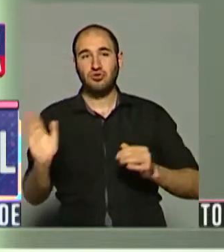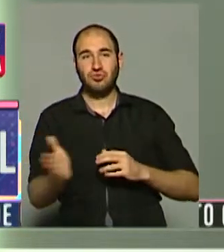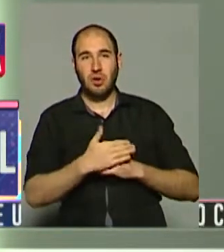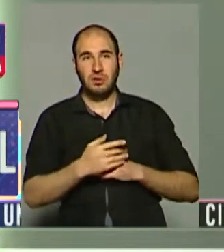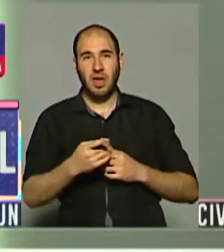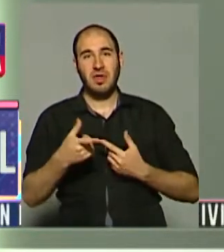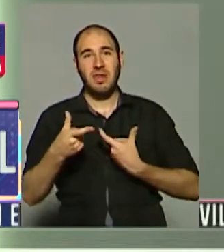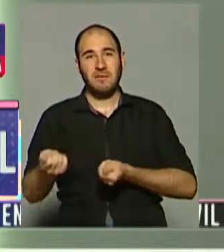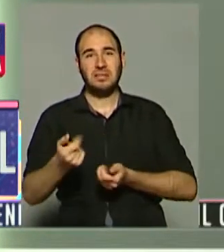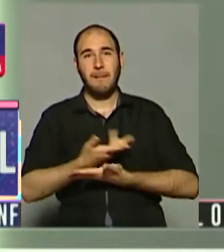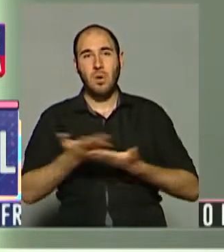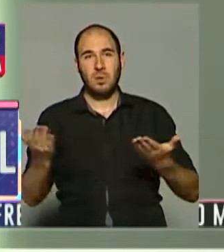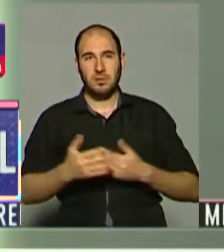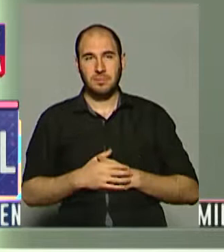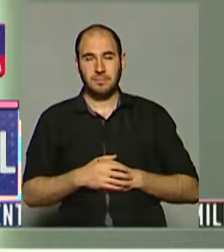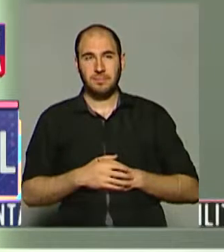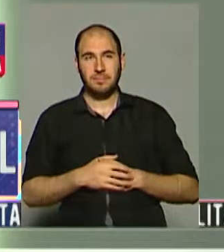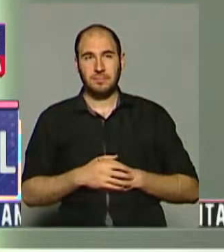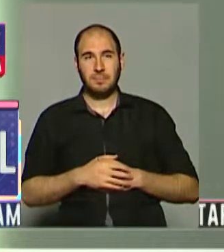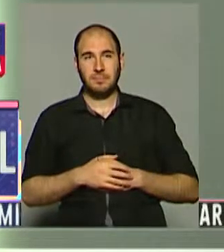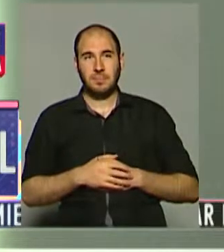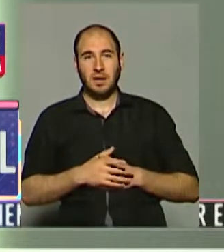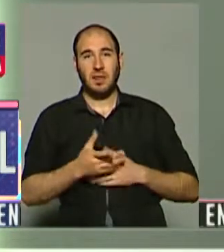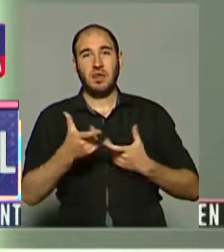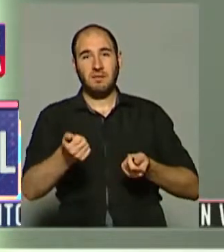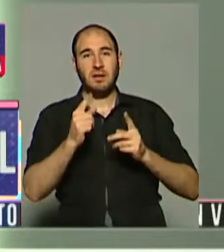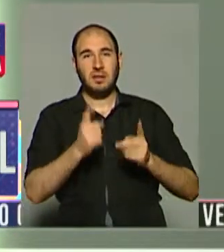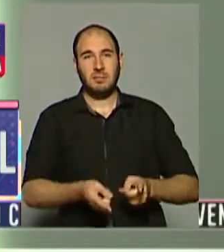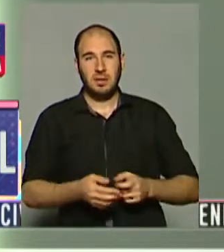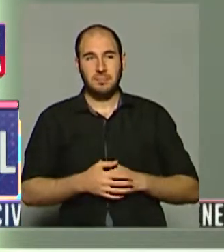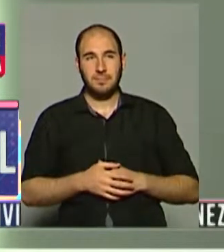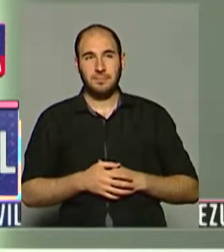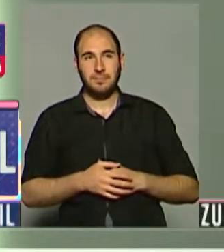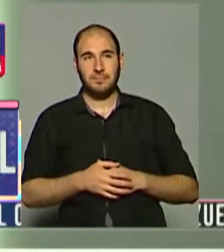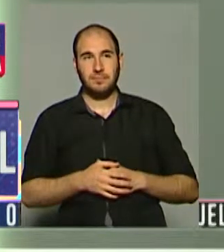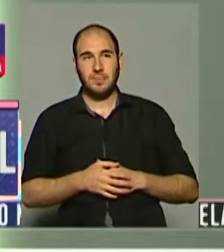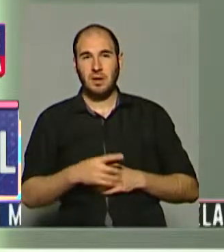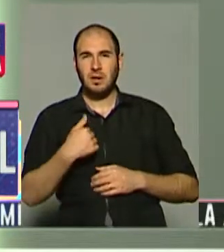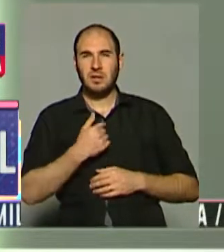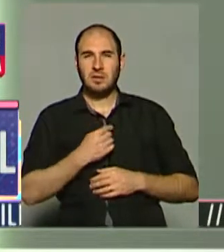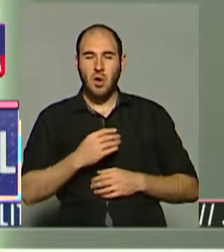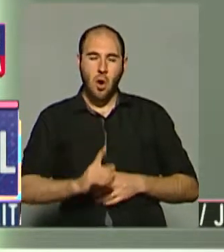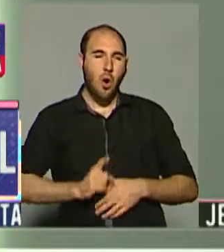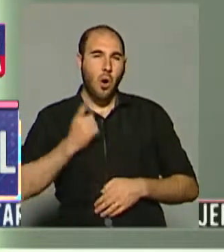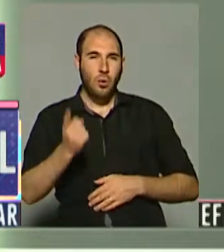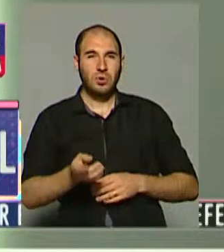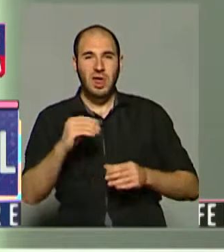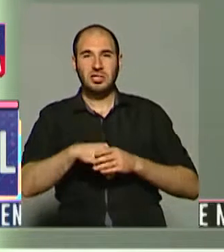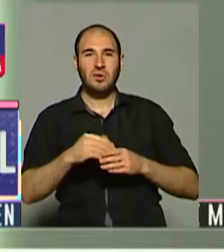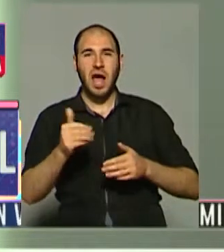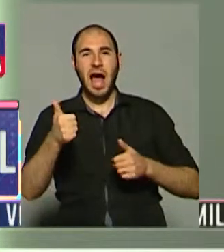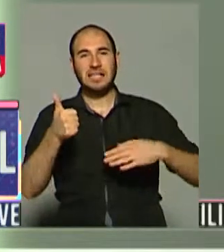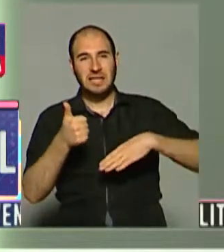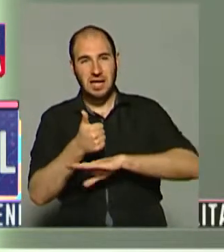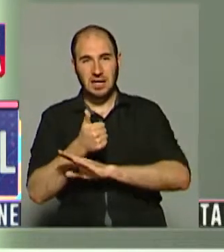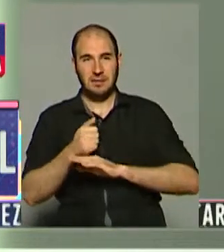la defensa de lo público, ¿no? Tal cual. Defendernos también como... Y yo siento mucho orgullo de estar en Acequia, siento mucho